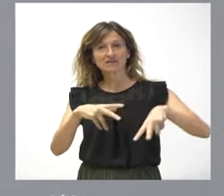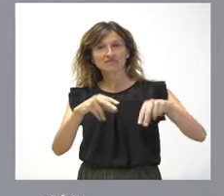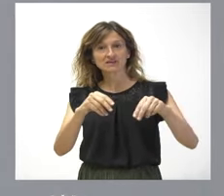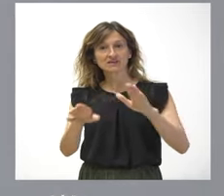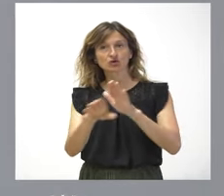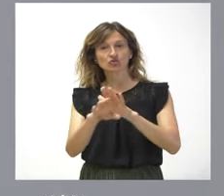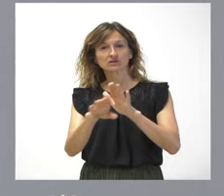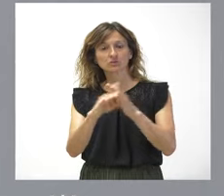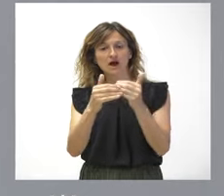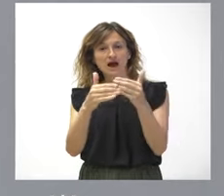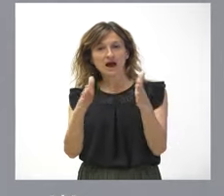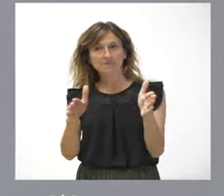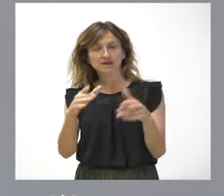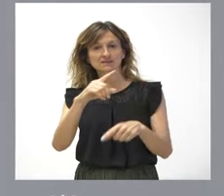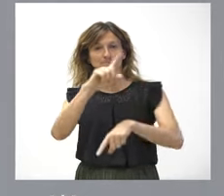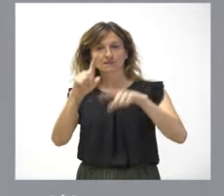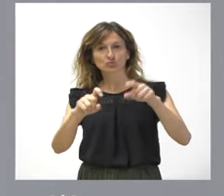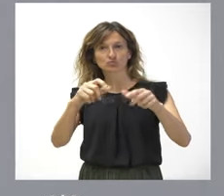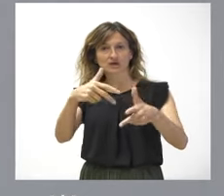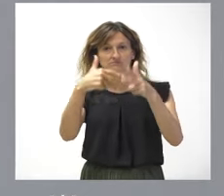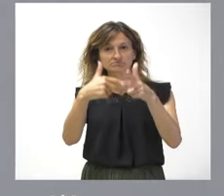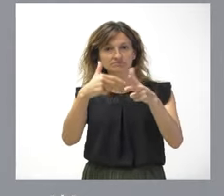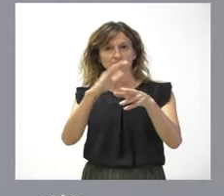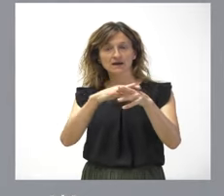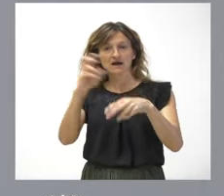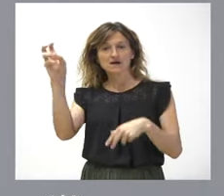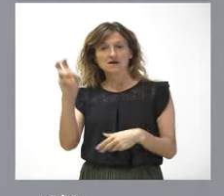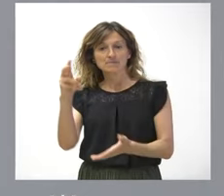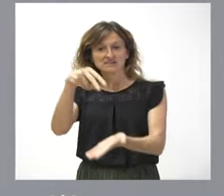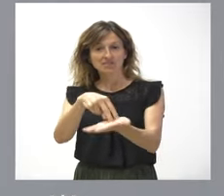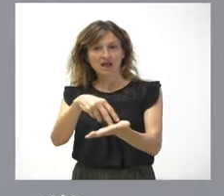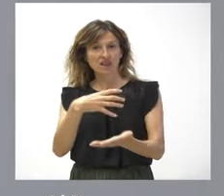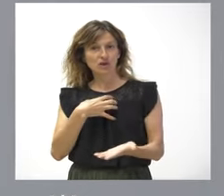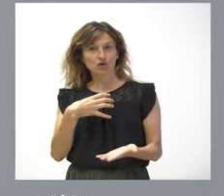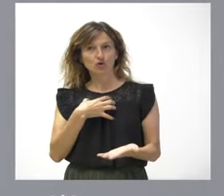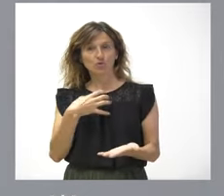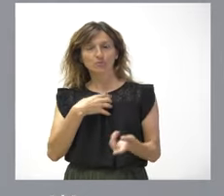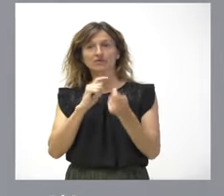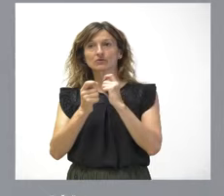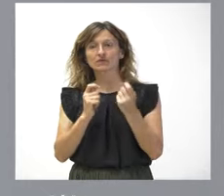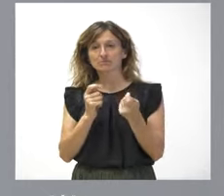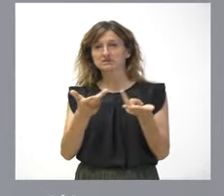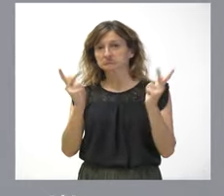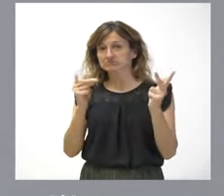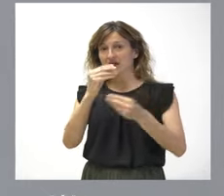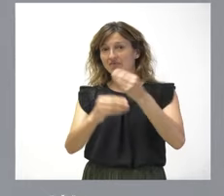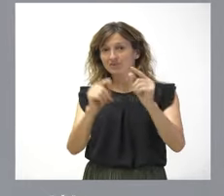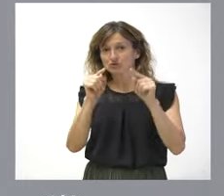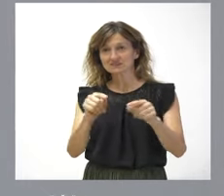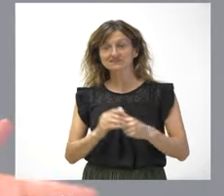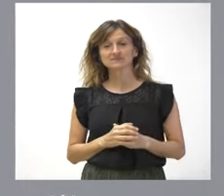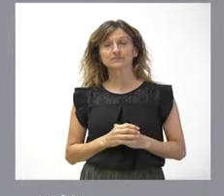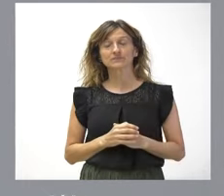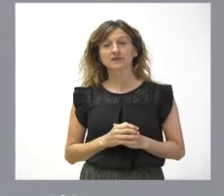abierta la posibilidad de las preguntas telemáticas para los medios que no podían estar presencialmente en esta rueda de prensa y así lo estamos haciendo y por tanto